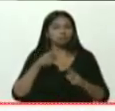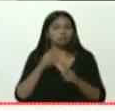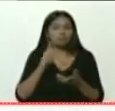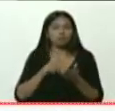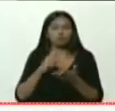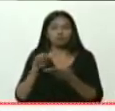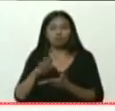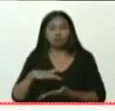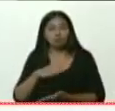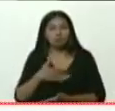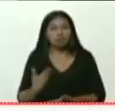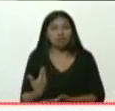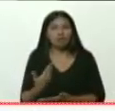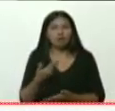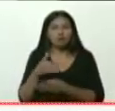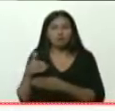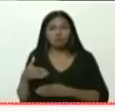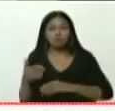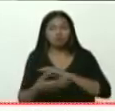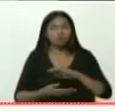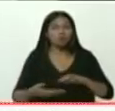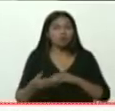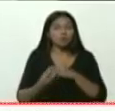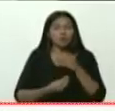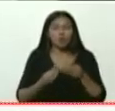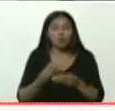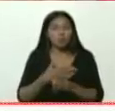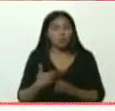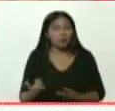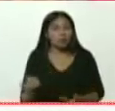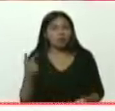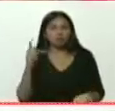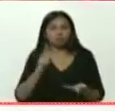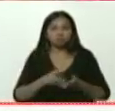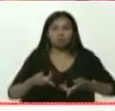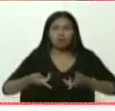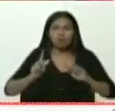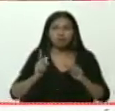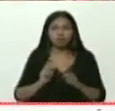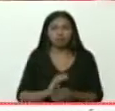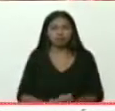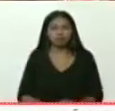donde sea, cuando sea, como sea, listos.